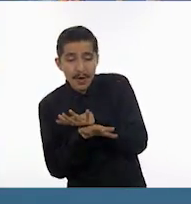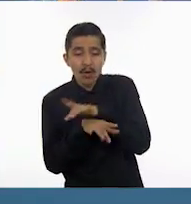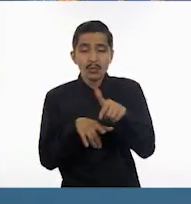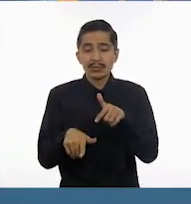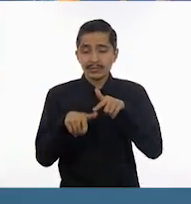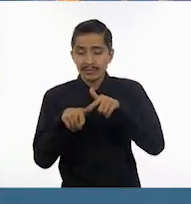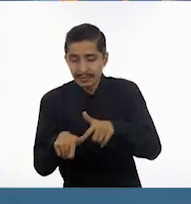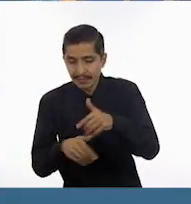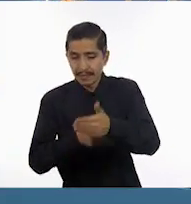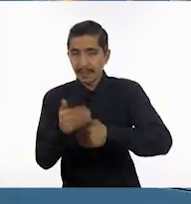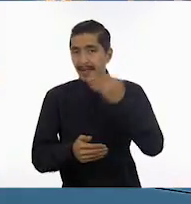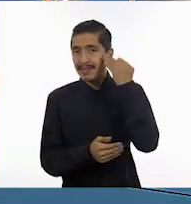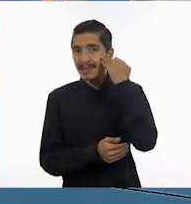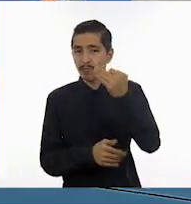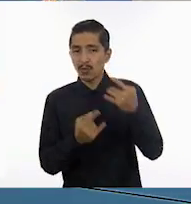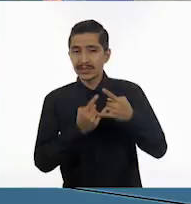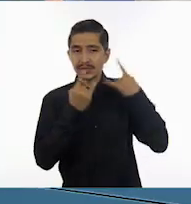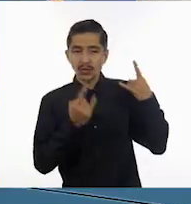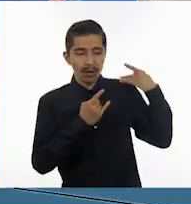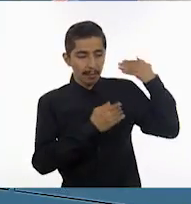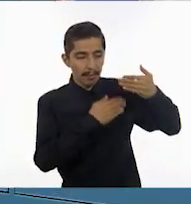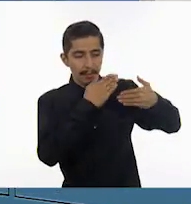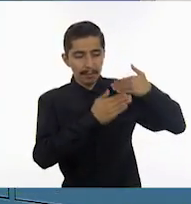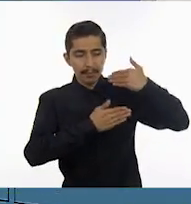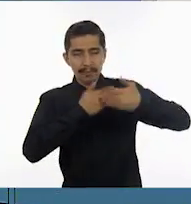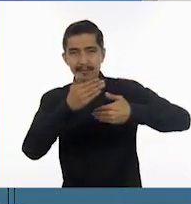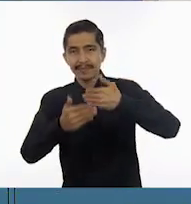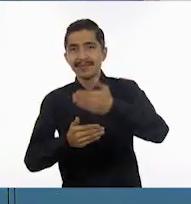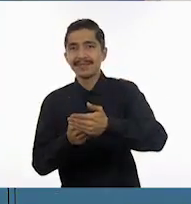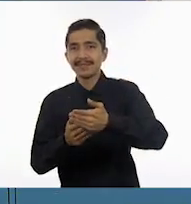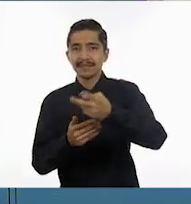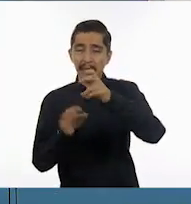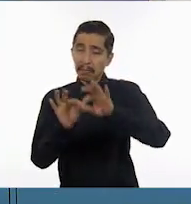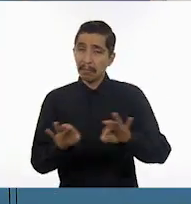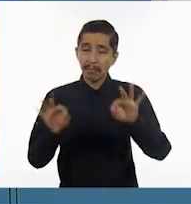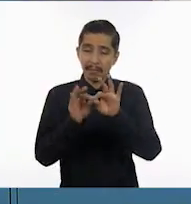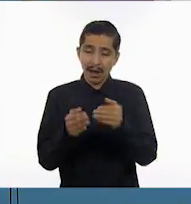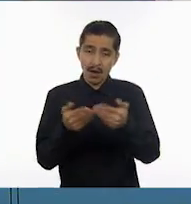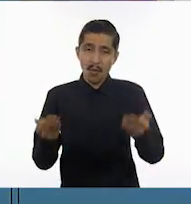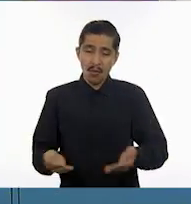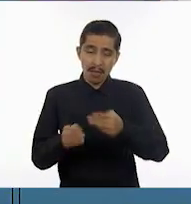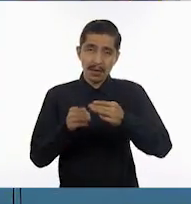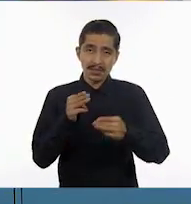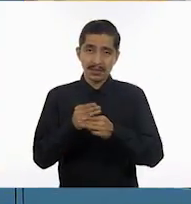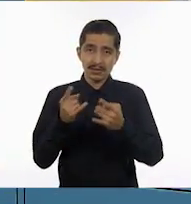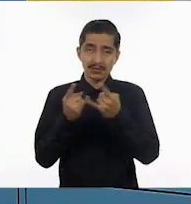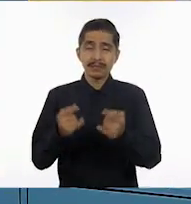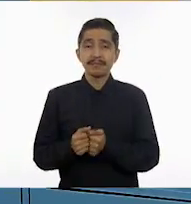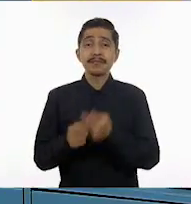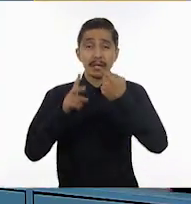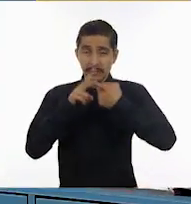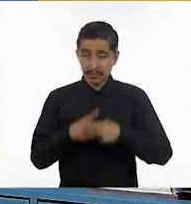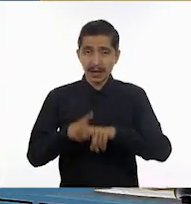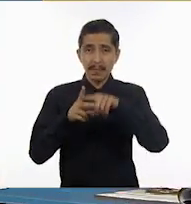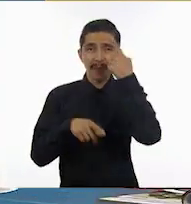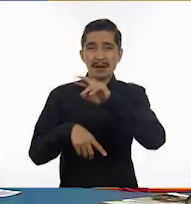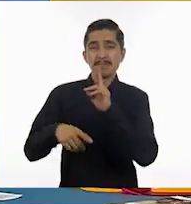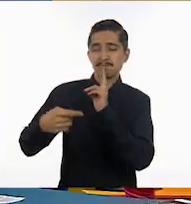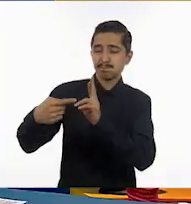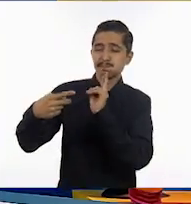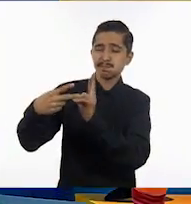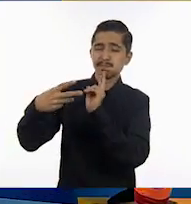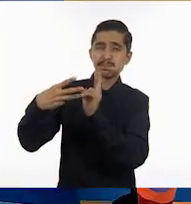en los distintos periodos históricos. Y esto es fundamental para nuestra materia. Vamos a comenzar para darle respuesta a todas